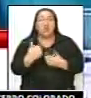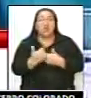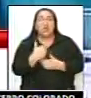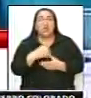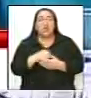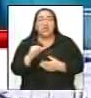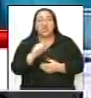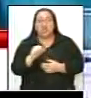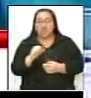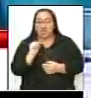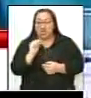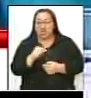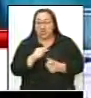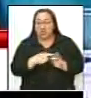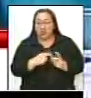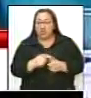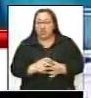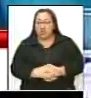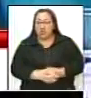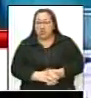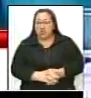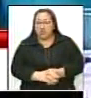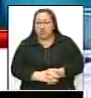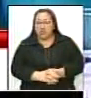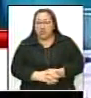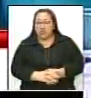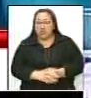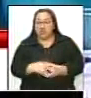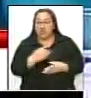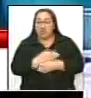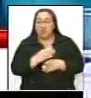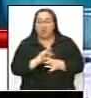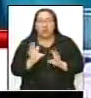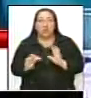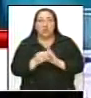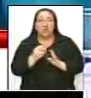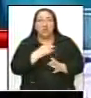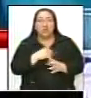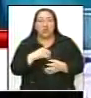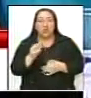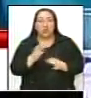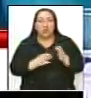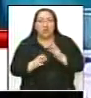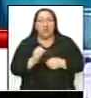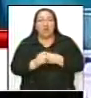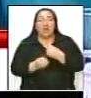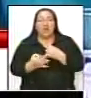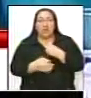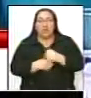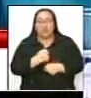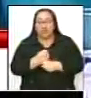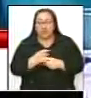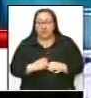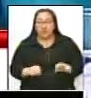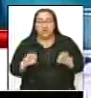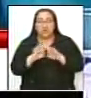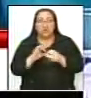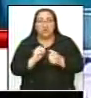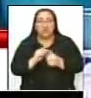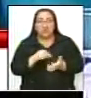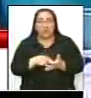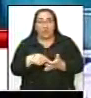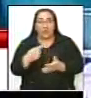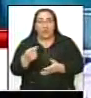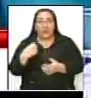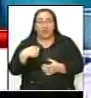soles. En ese sentido, la estrategia que se implementa en el Ministerio de Finanzas desde hace varios años prioriza la deuda en